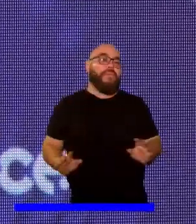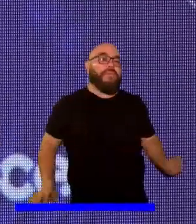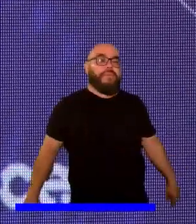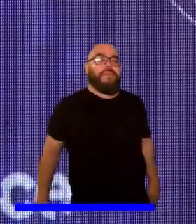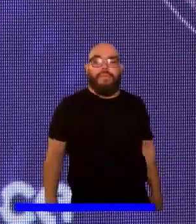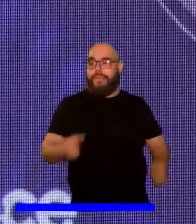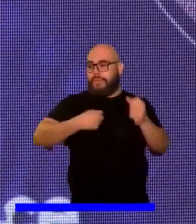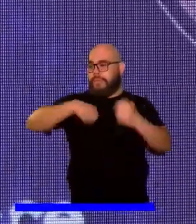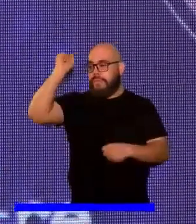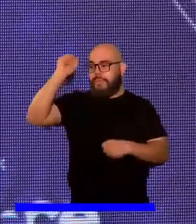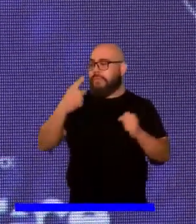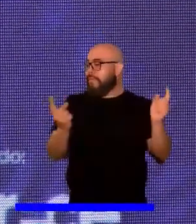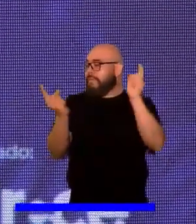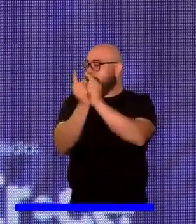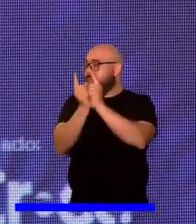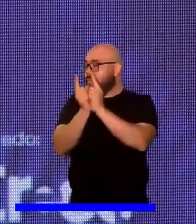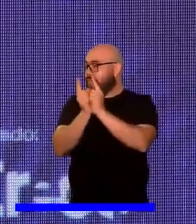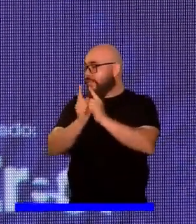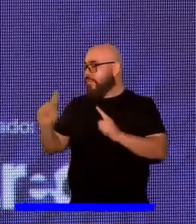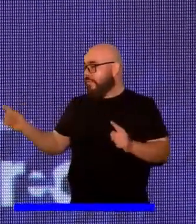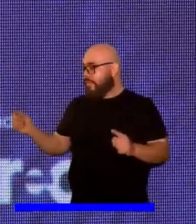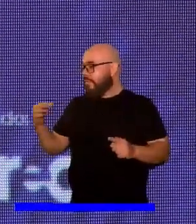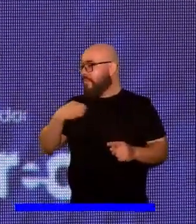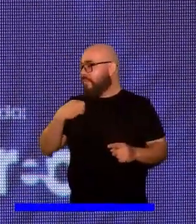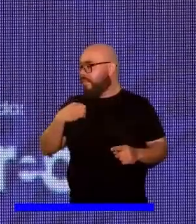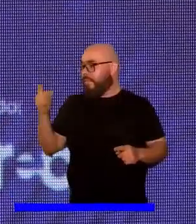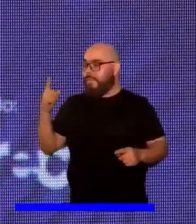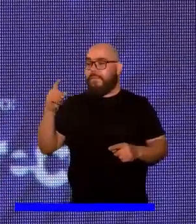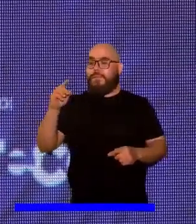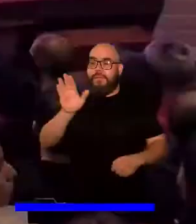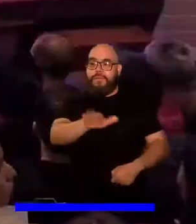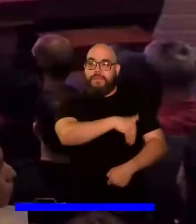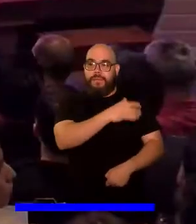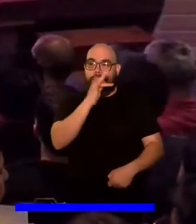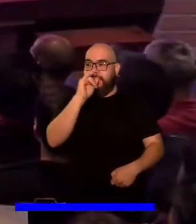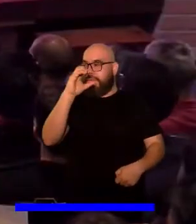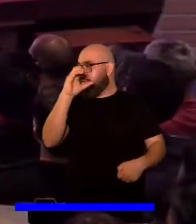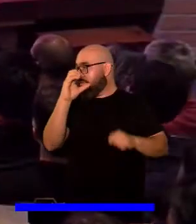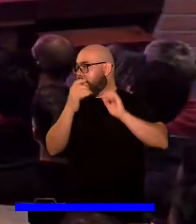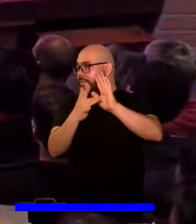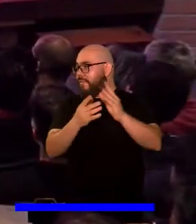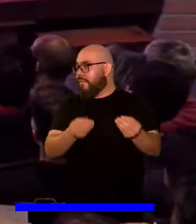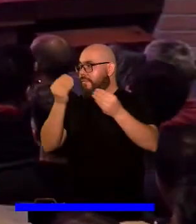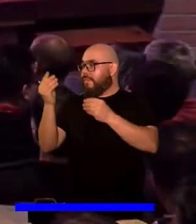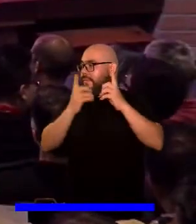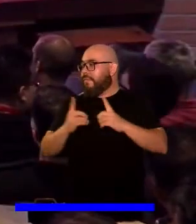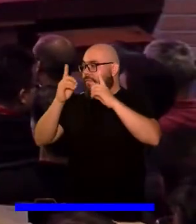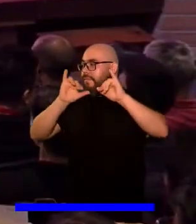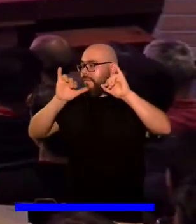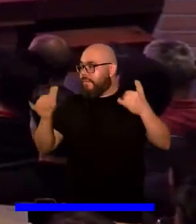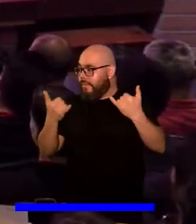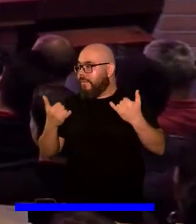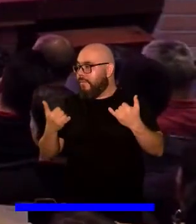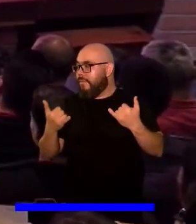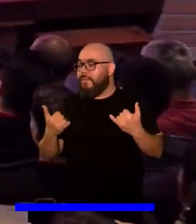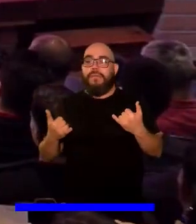Entonces el ganador, porfa, se acerca a la persona de la camiseta del Mintic para que les dé su premio. Entonces ahora sí,